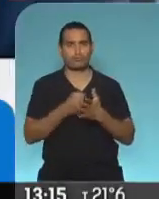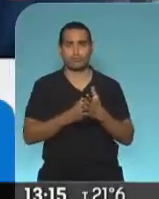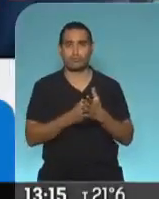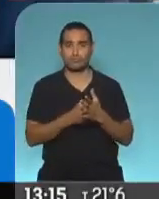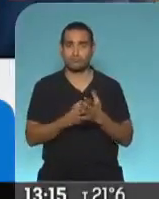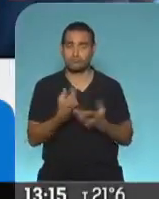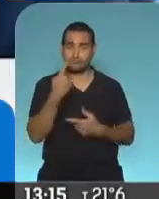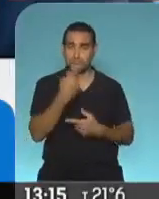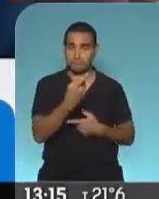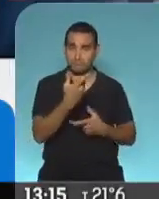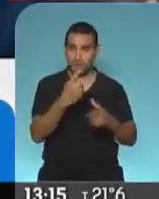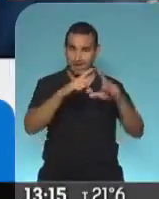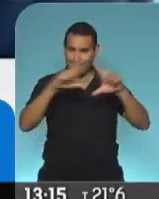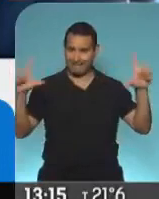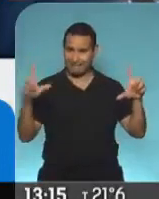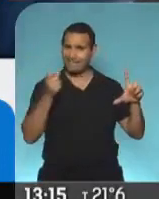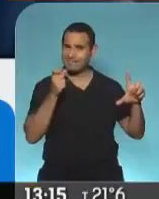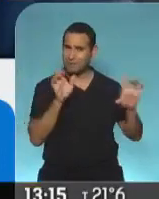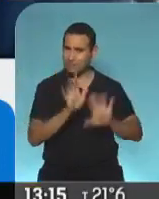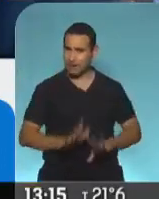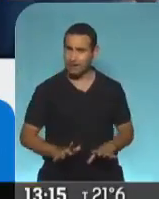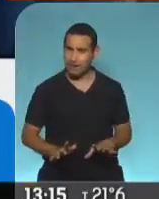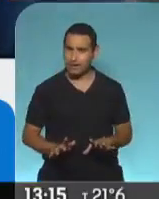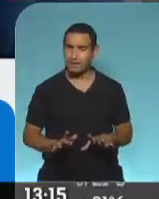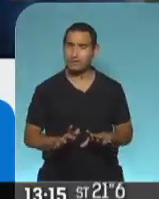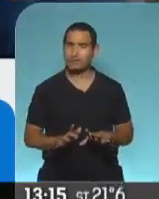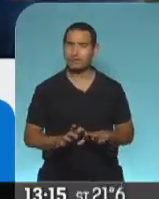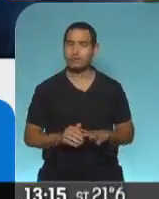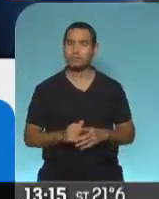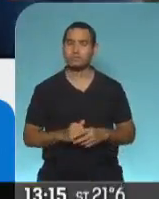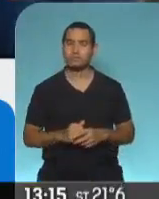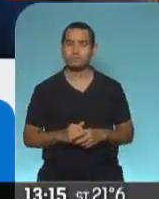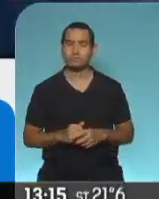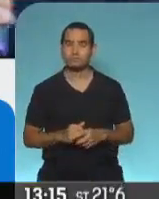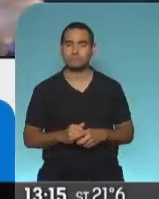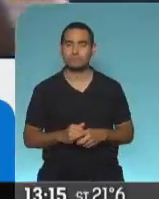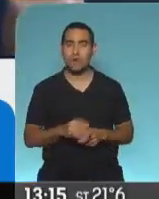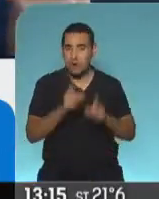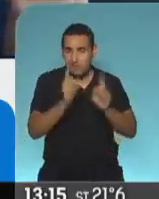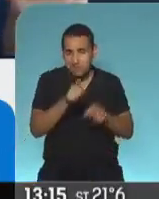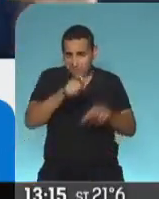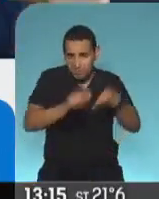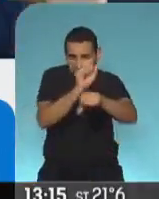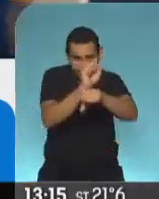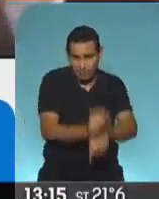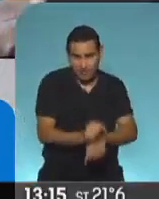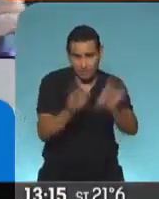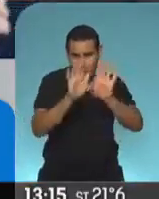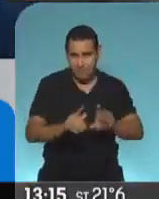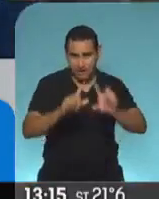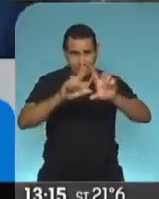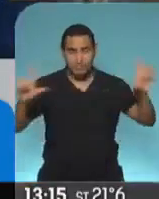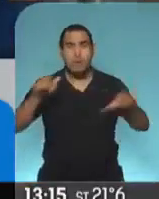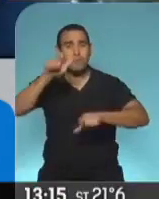¿Eso salió desde el penal o ha sido de alguna manera insinuado desde afuera? No, pero son los mismos presos. Lo que tiene que entender